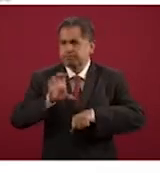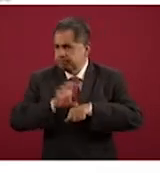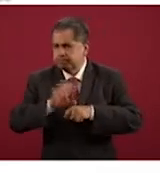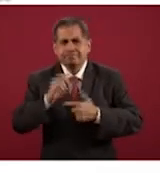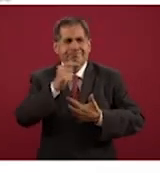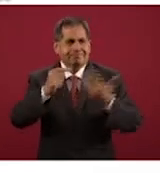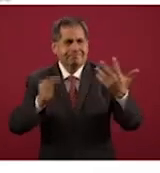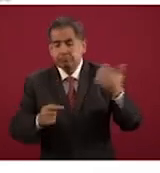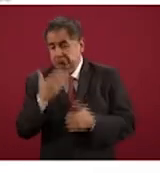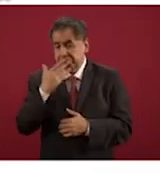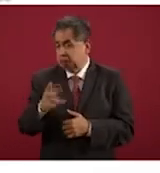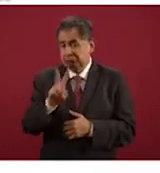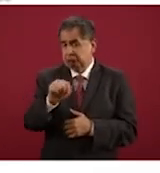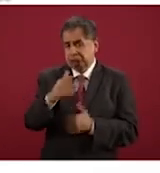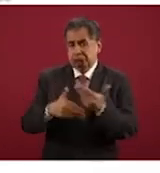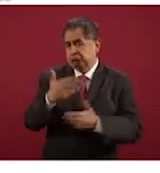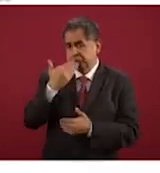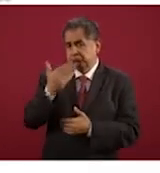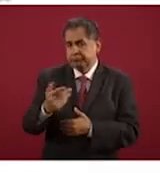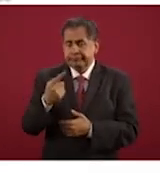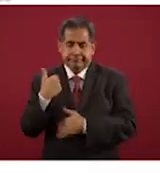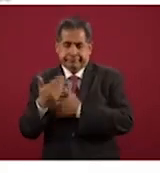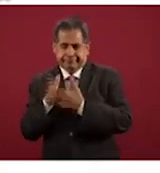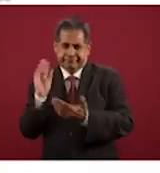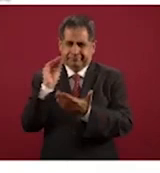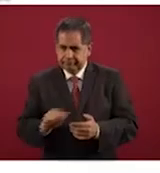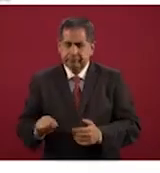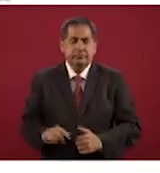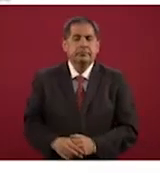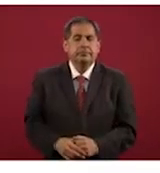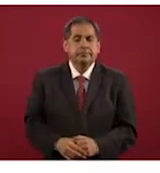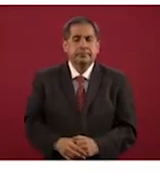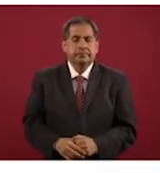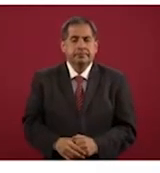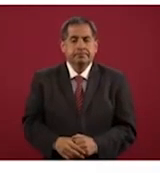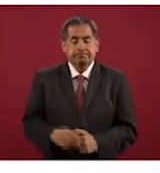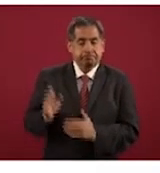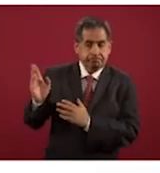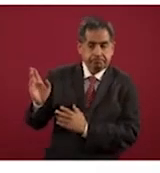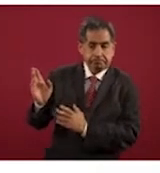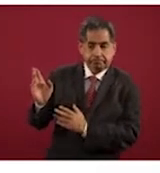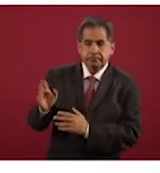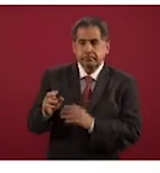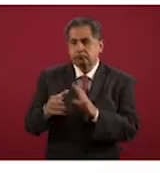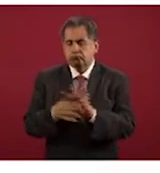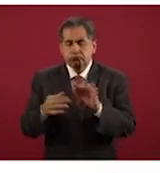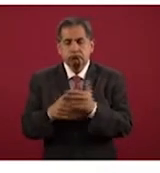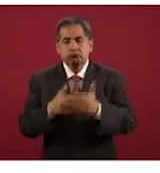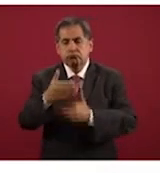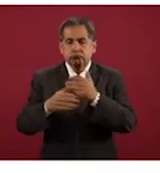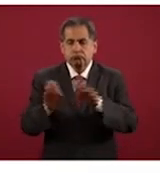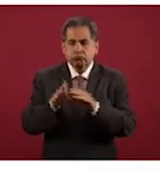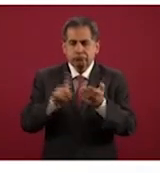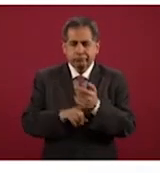un reporte de cómo vamos donde van a estar las plantas de proceso prácticamente y este es un avance del modelo electrónico